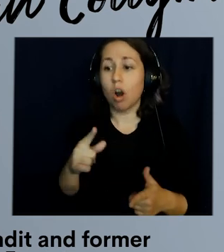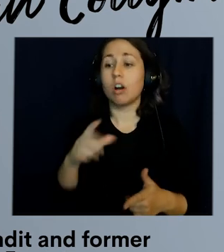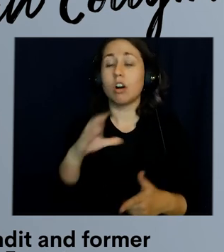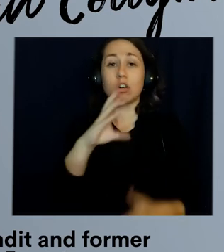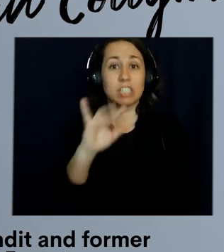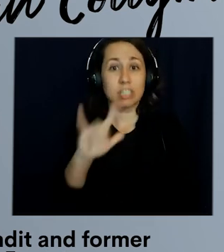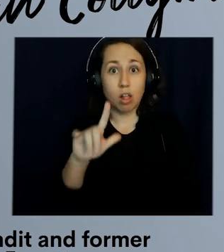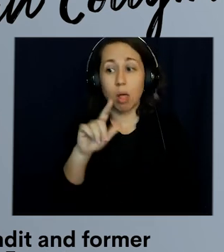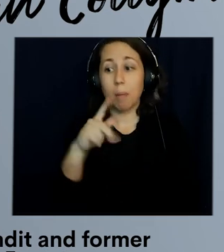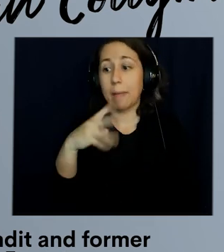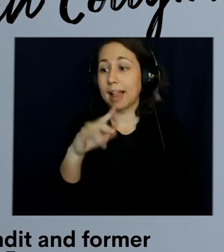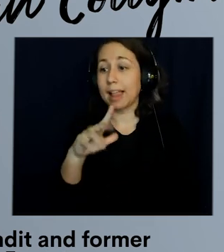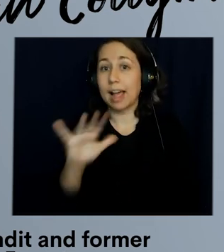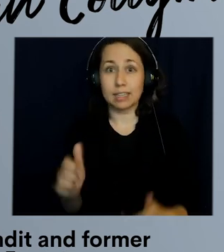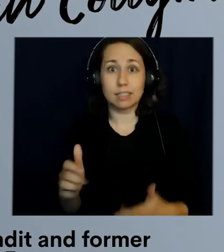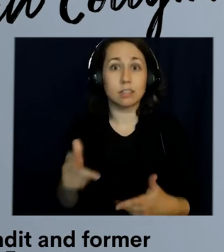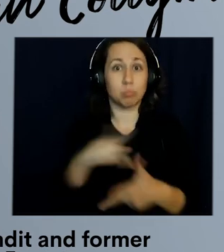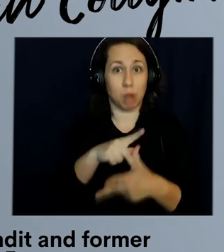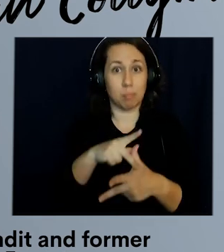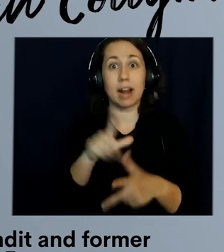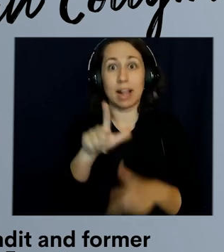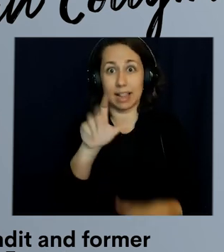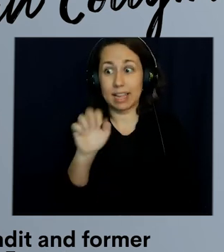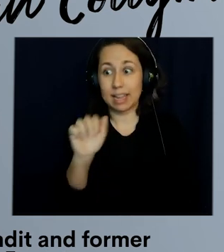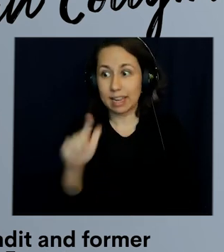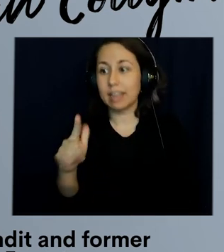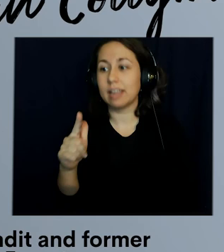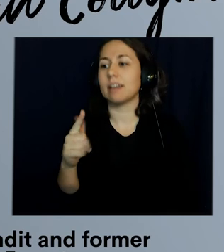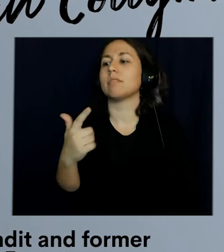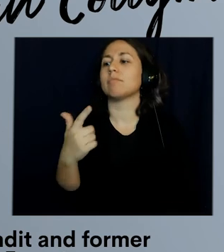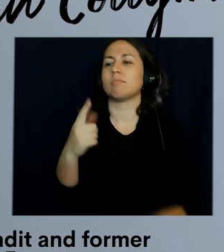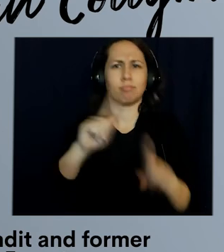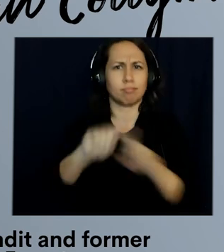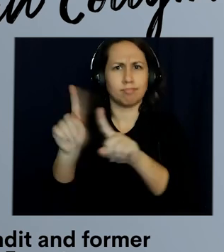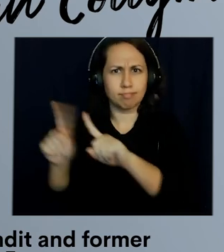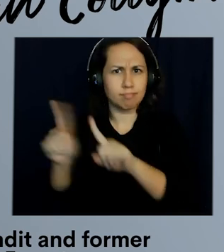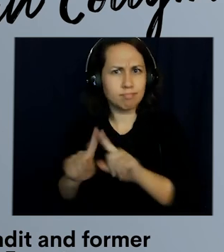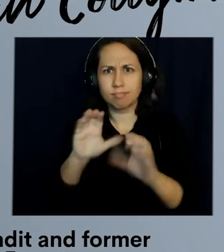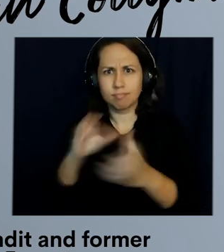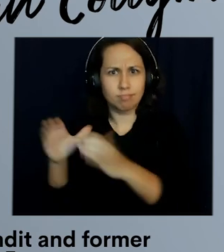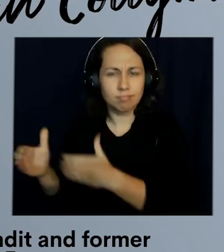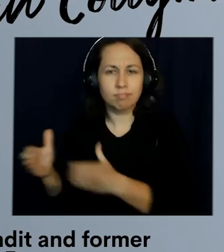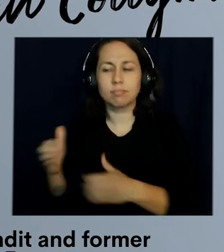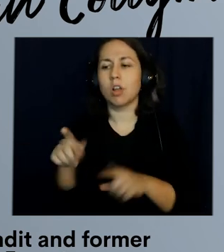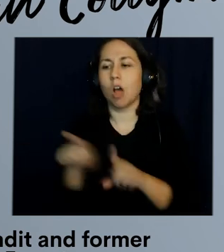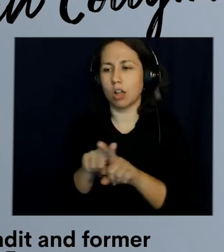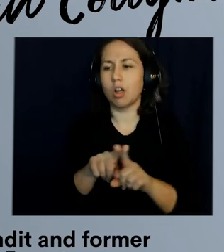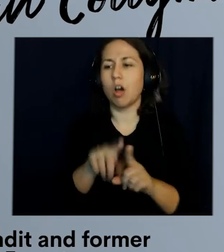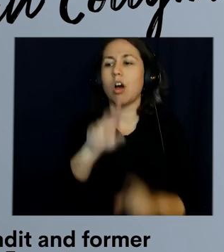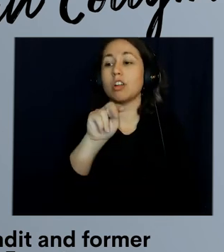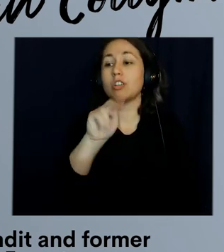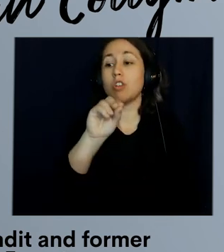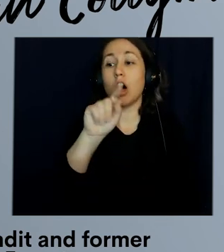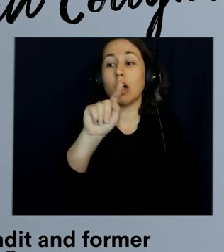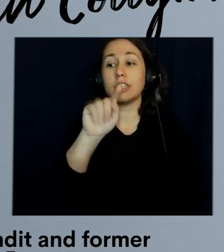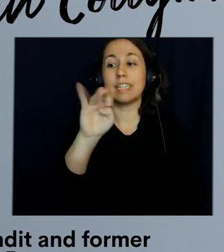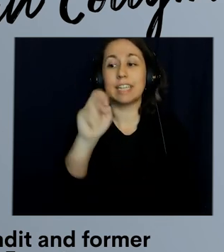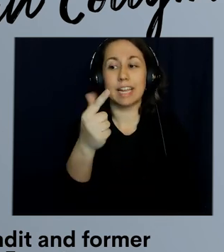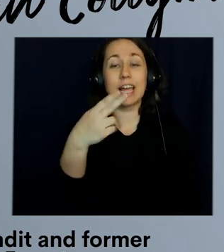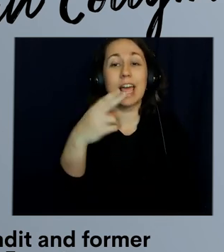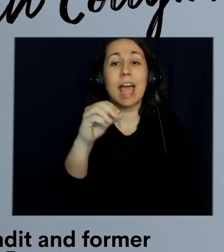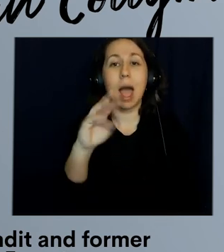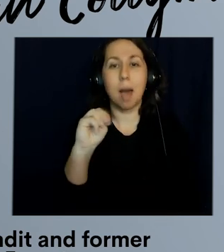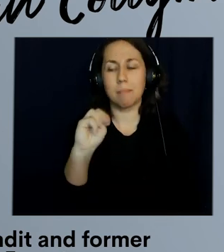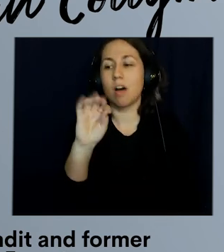invitarme. Sé mucho de California. Yo jugaba para Liverpool. ¿Han escuchado del equipo de Liverpool? En la